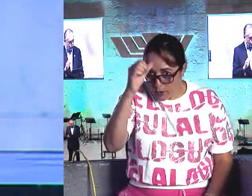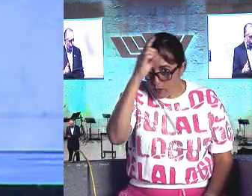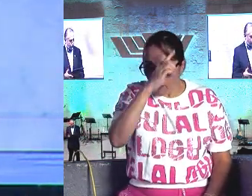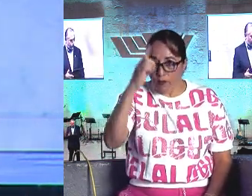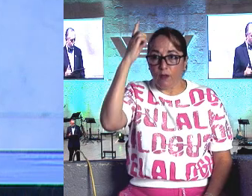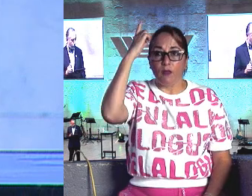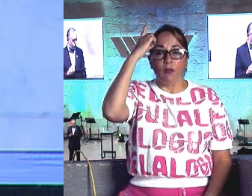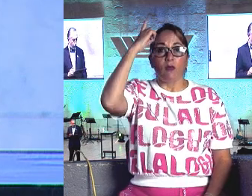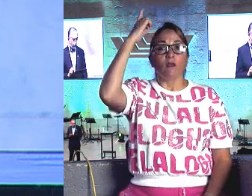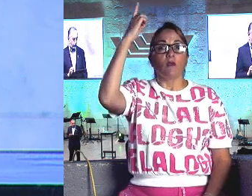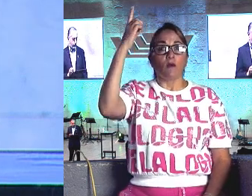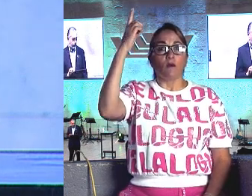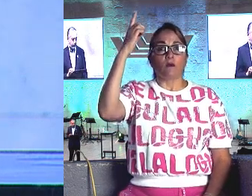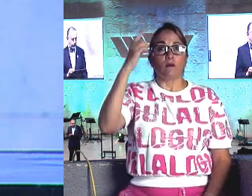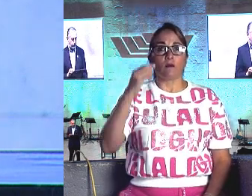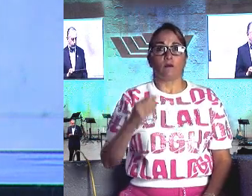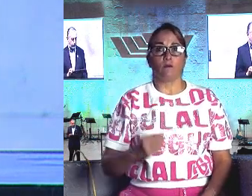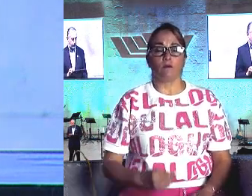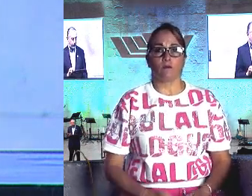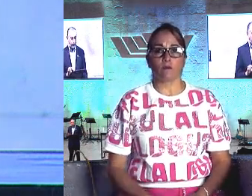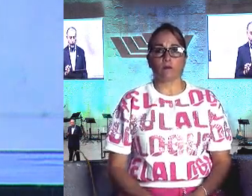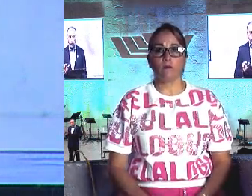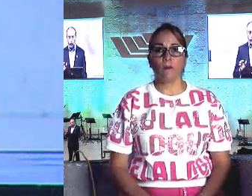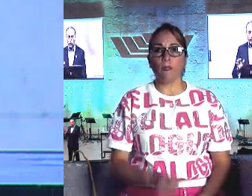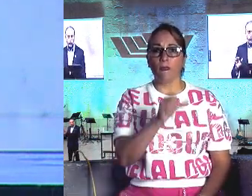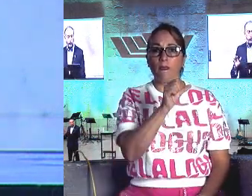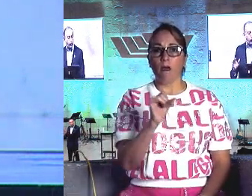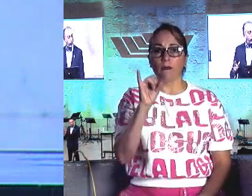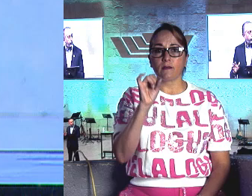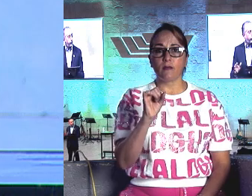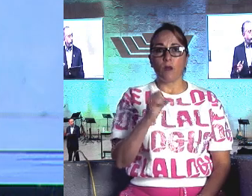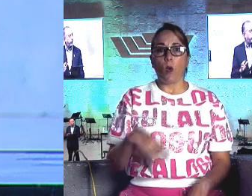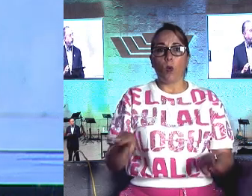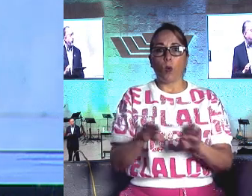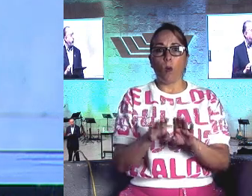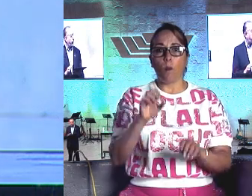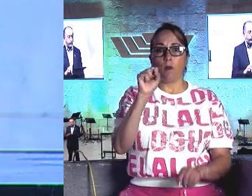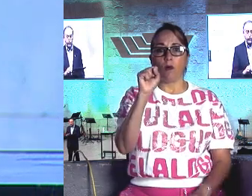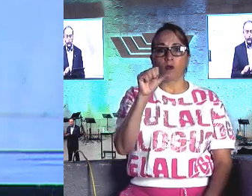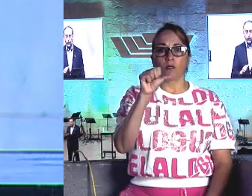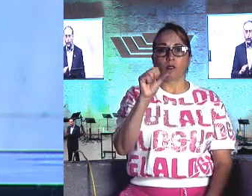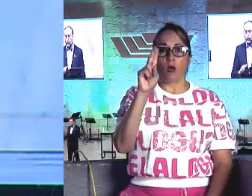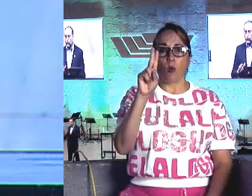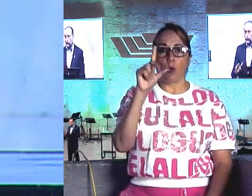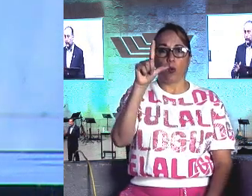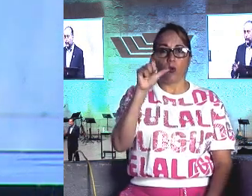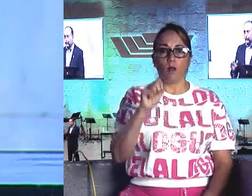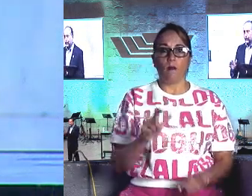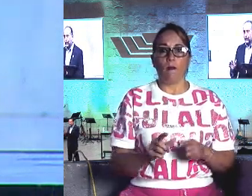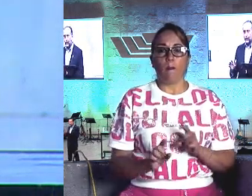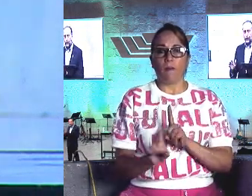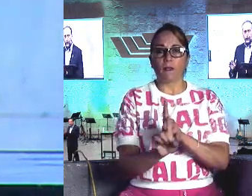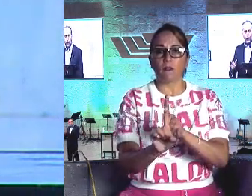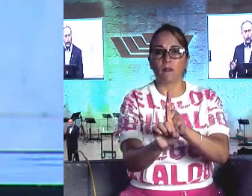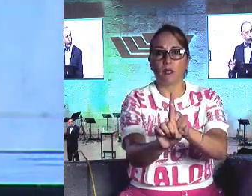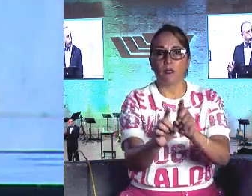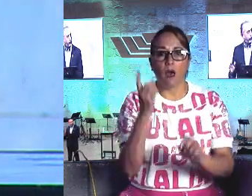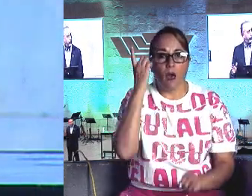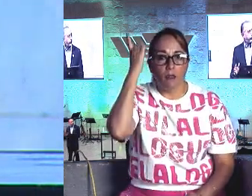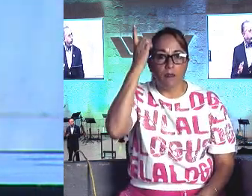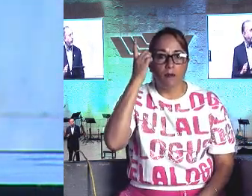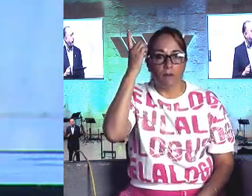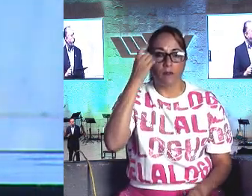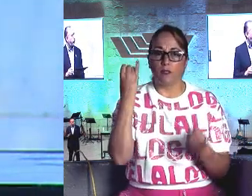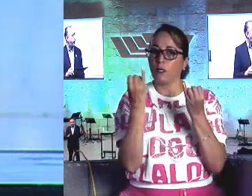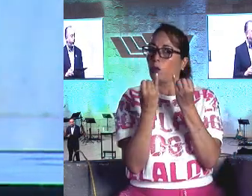perciben esa unción. Y así como Saúl persigue a David, pues el mundo persigue